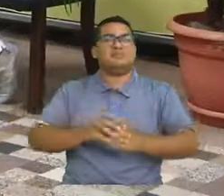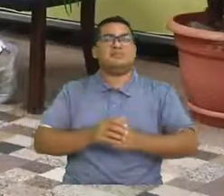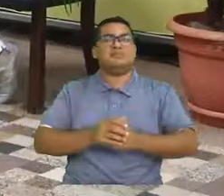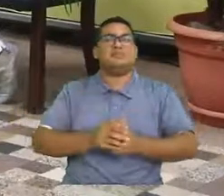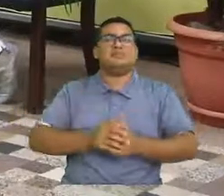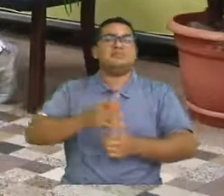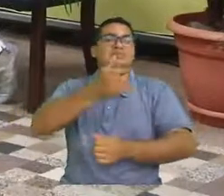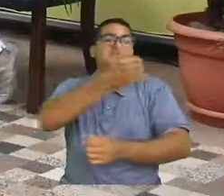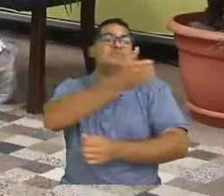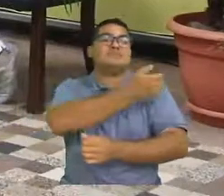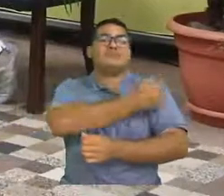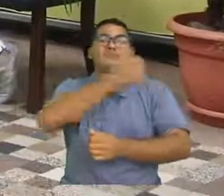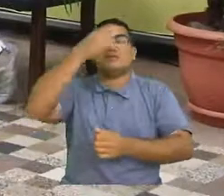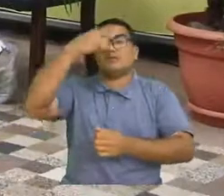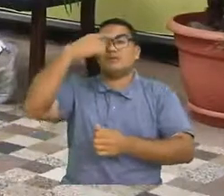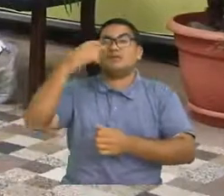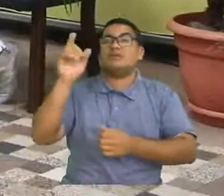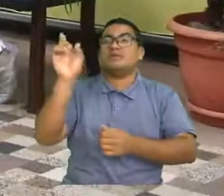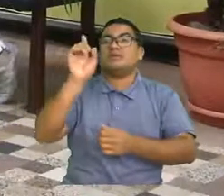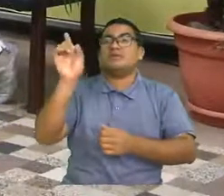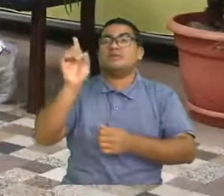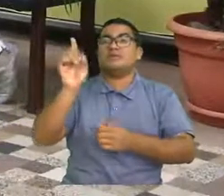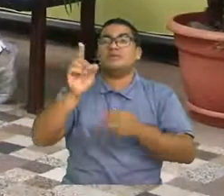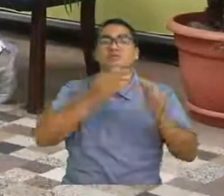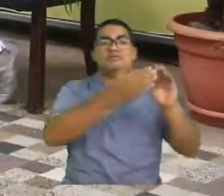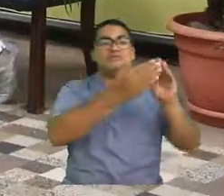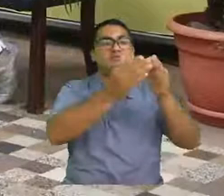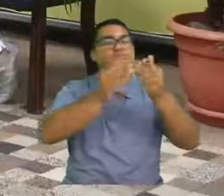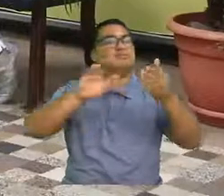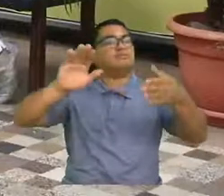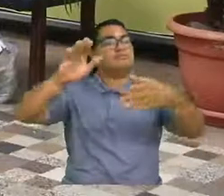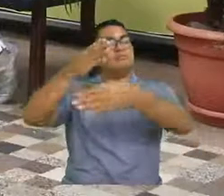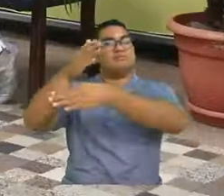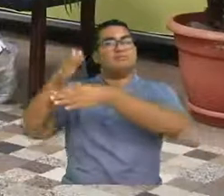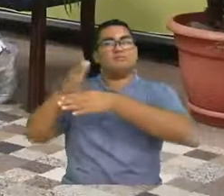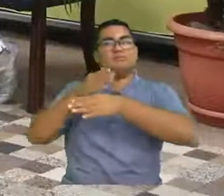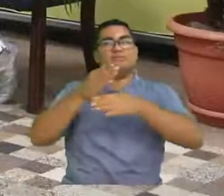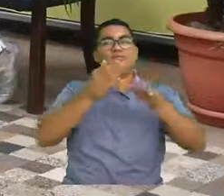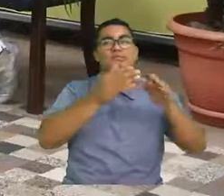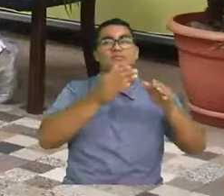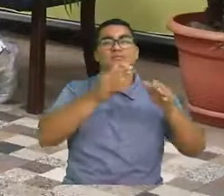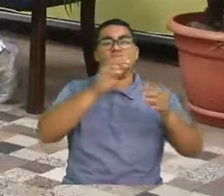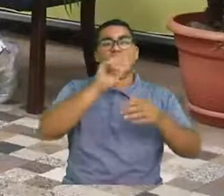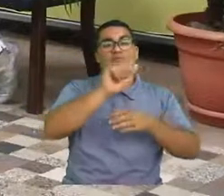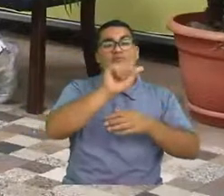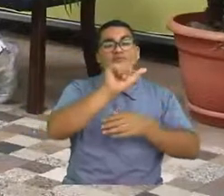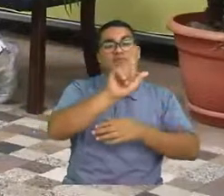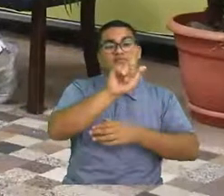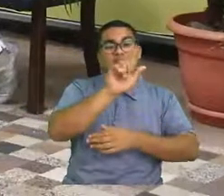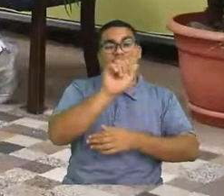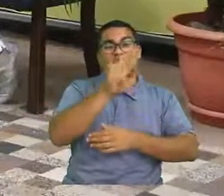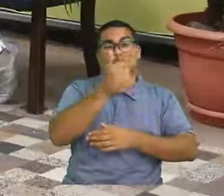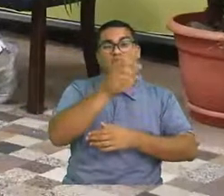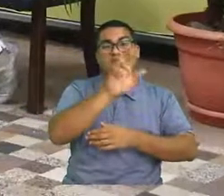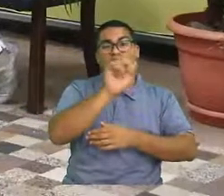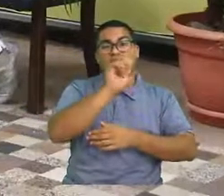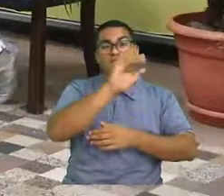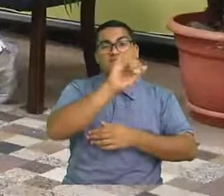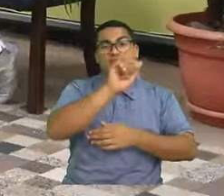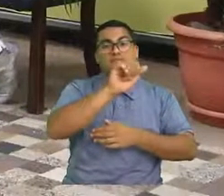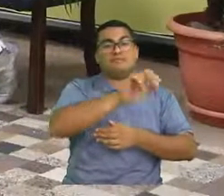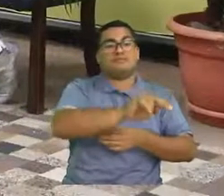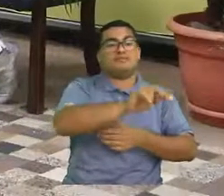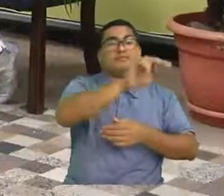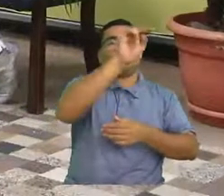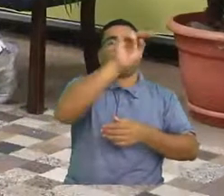de vacunación van a estar en cada barrio. O sea, en Altagracia Norte van a estar dos puestos, los cuales uno le puede estar